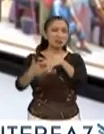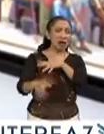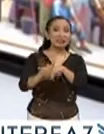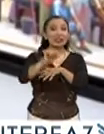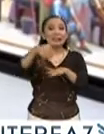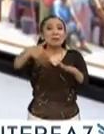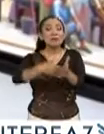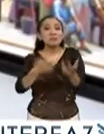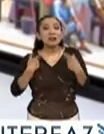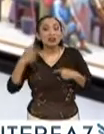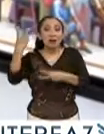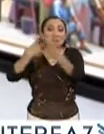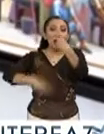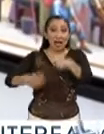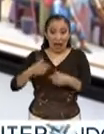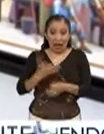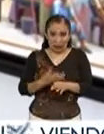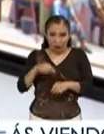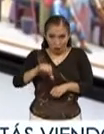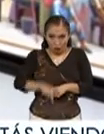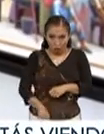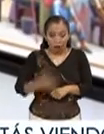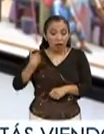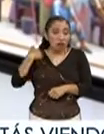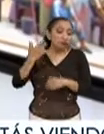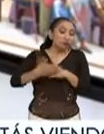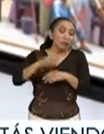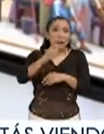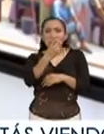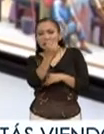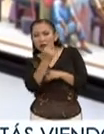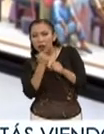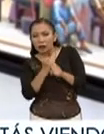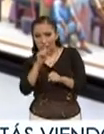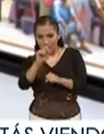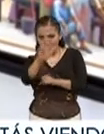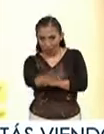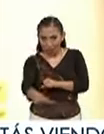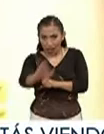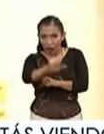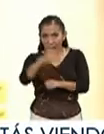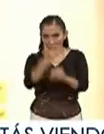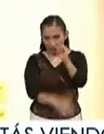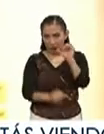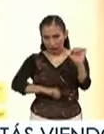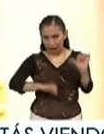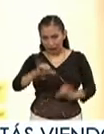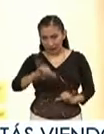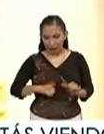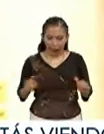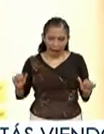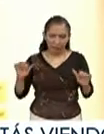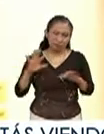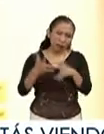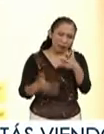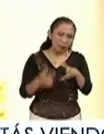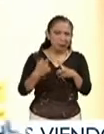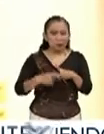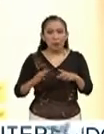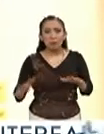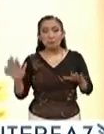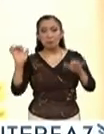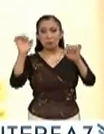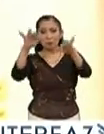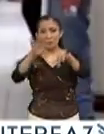menos 70,000 personas hasta el día de hoy. Esperan que para el día 25, que es el día miércoles y terminan las actividades, pues haya un poco